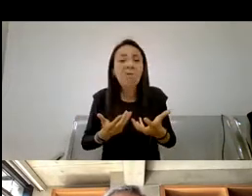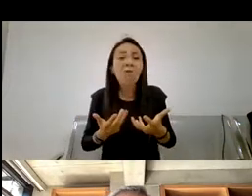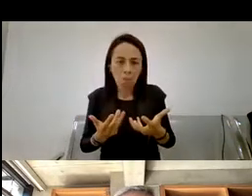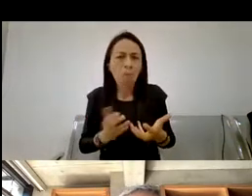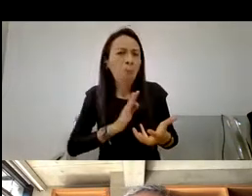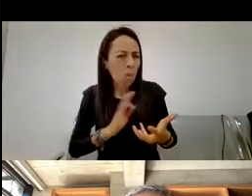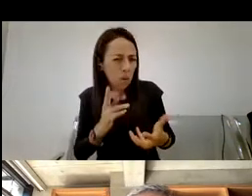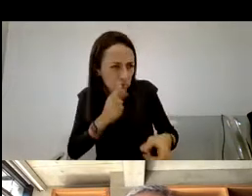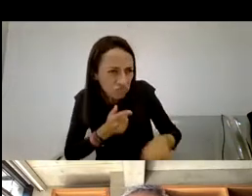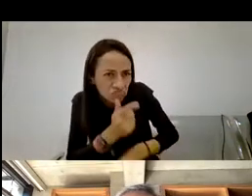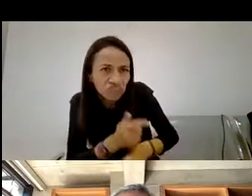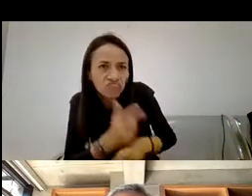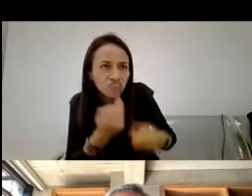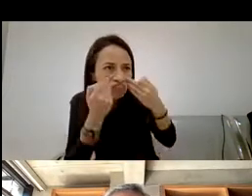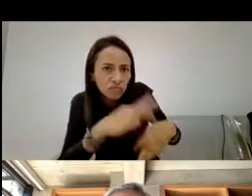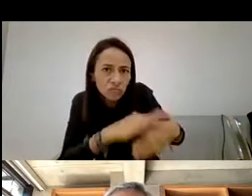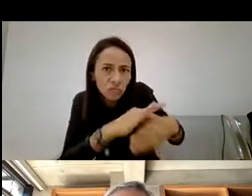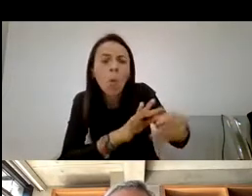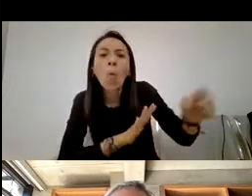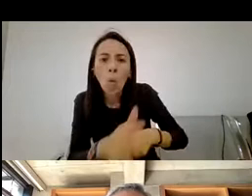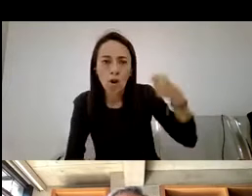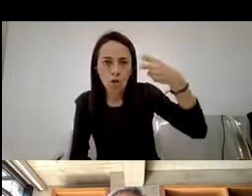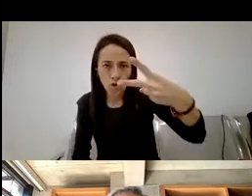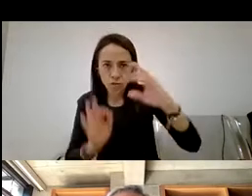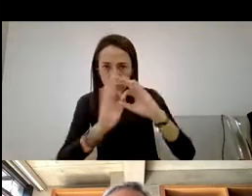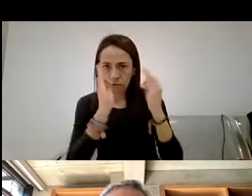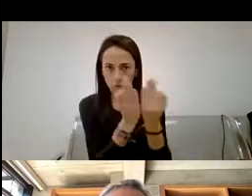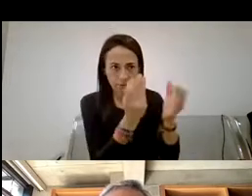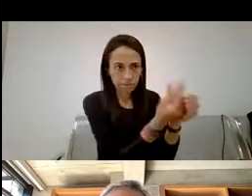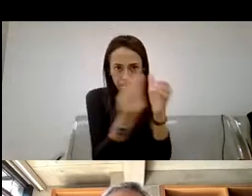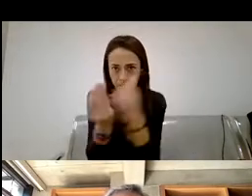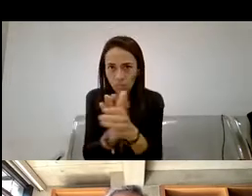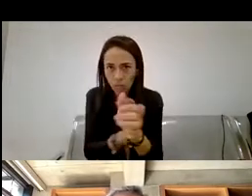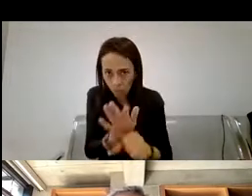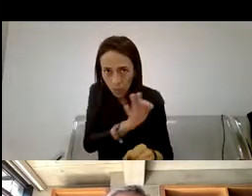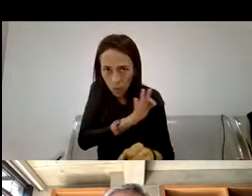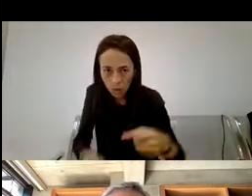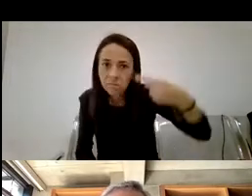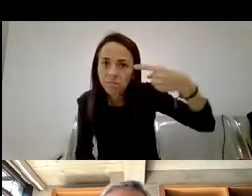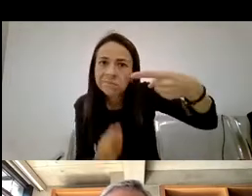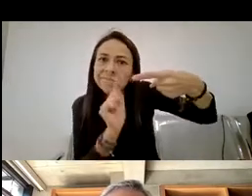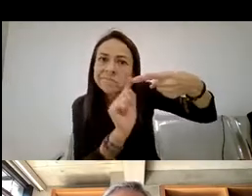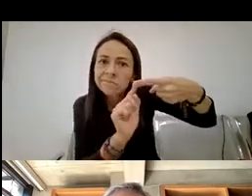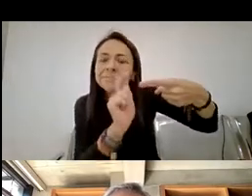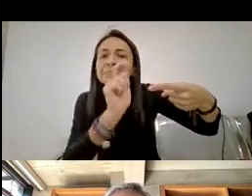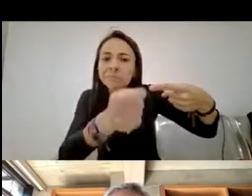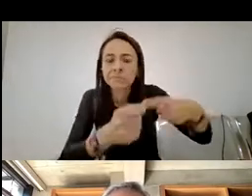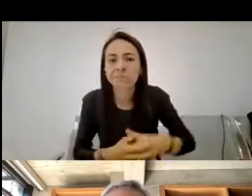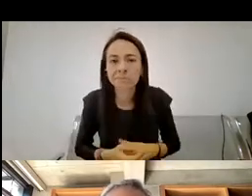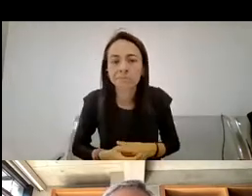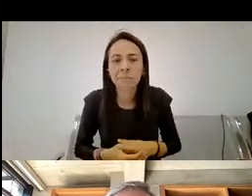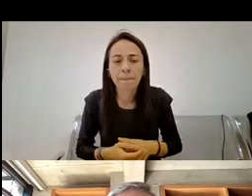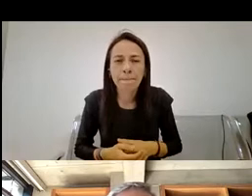medir. Una que tiene un efecto o una importancia muy